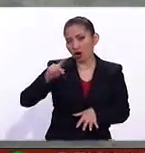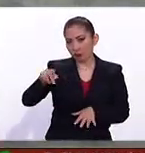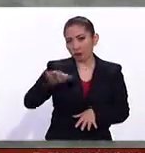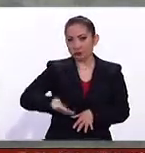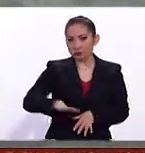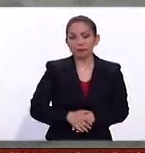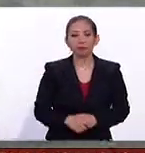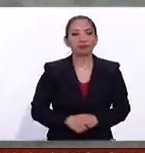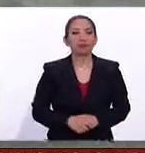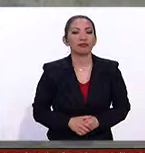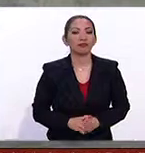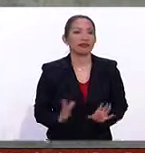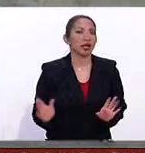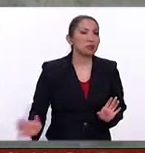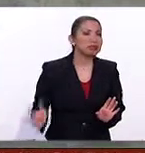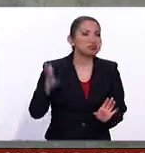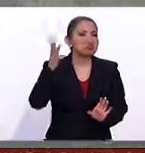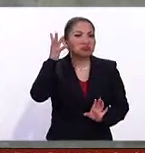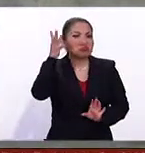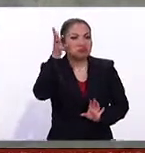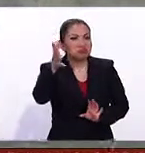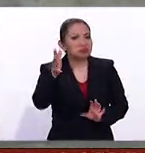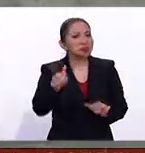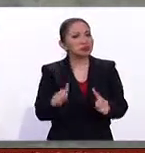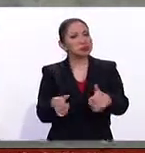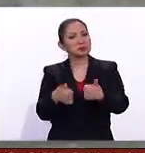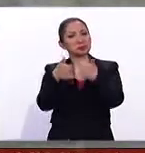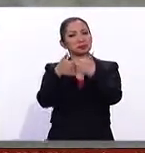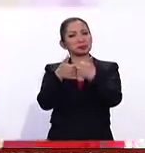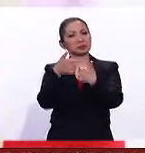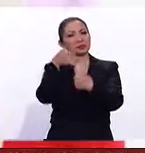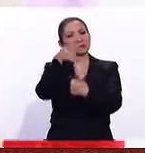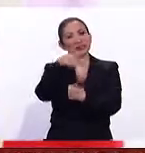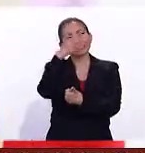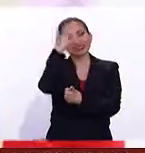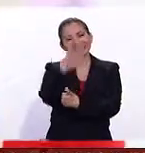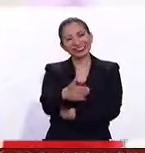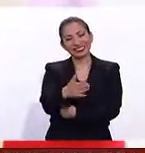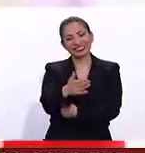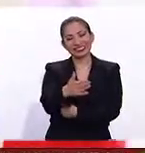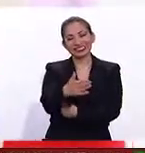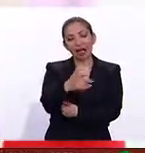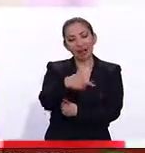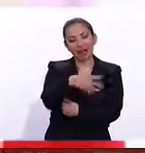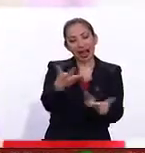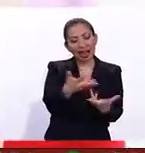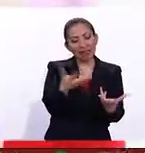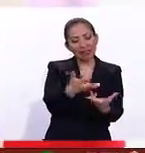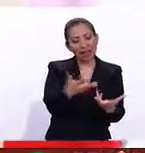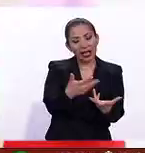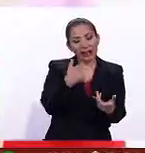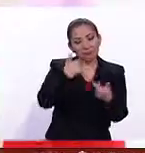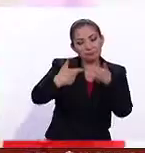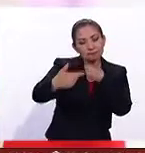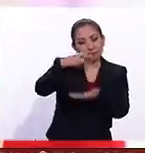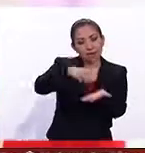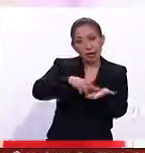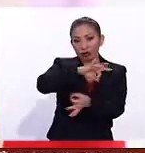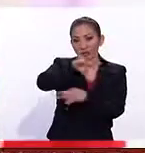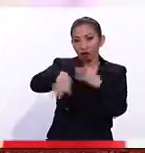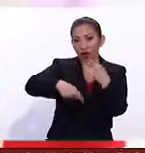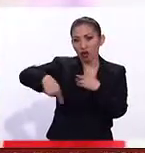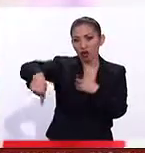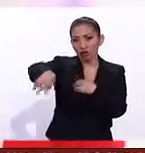particular. Los retos definitivamente tienen que ver con saber generar una interlocución válida con todos